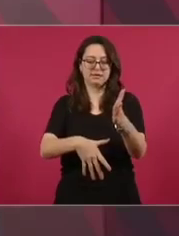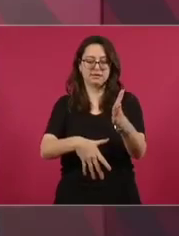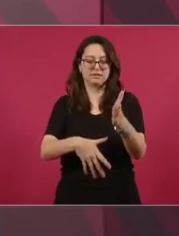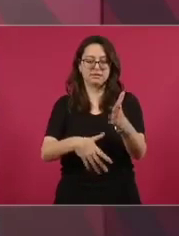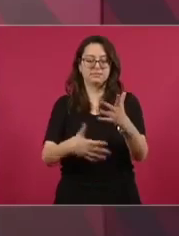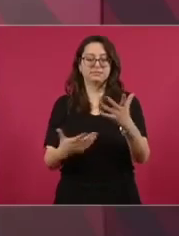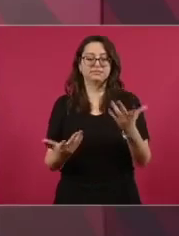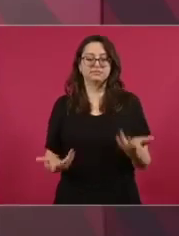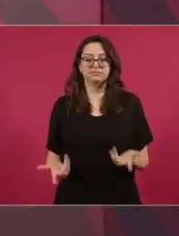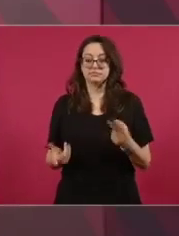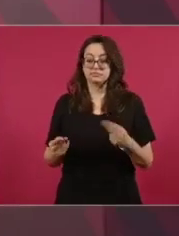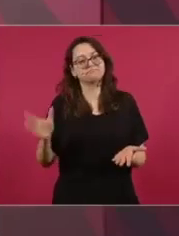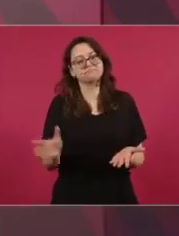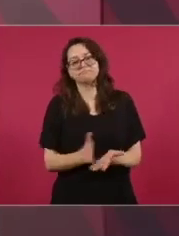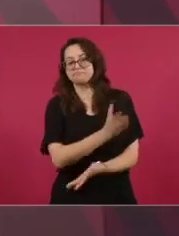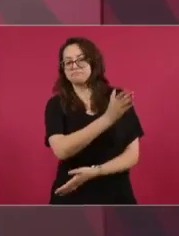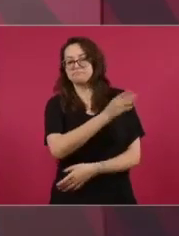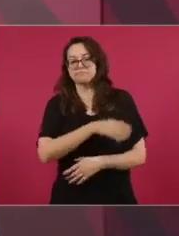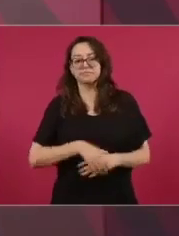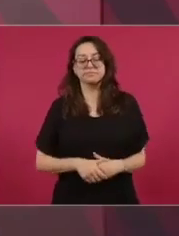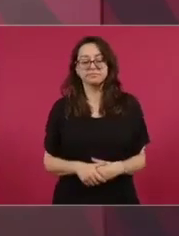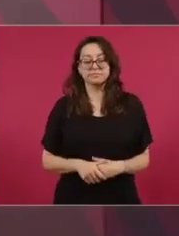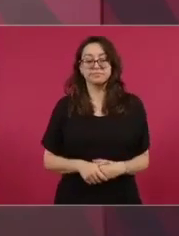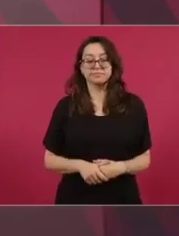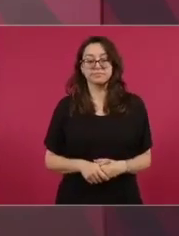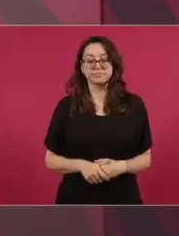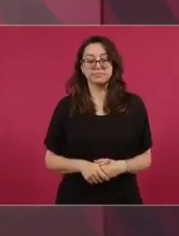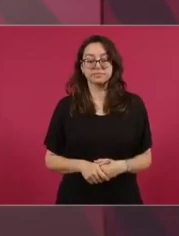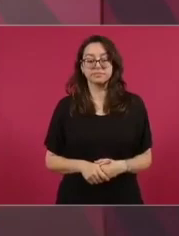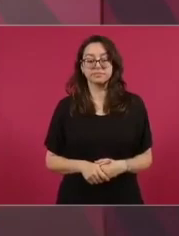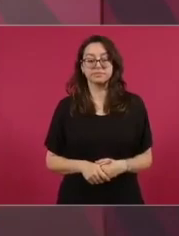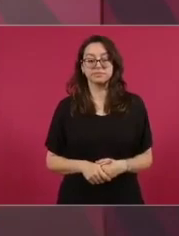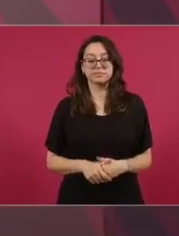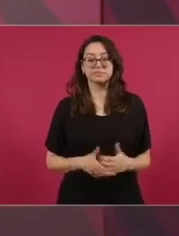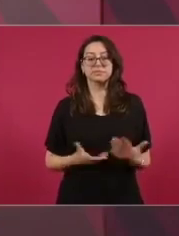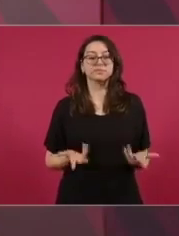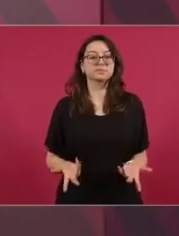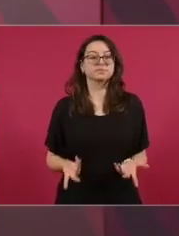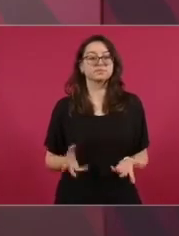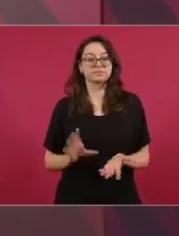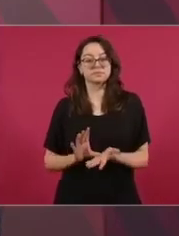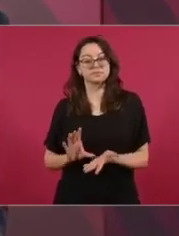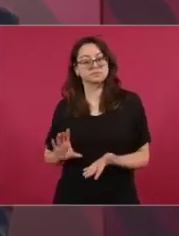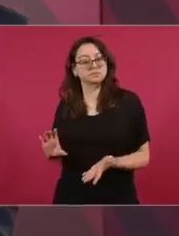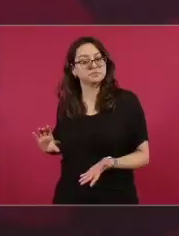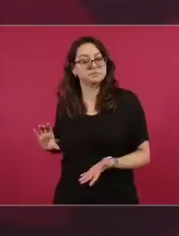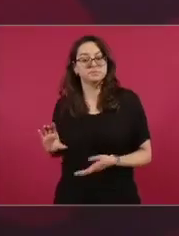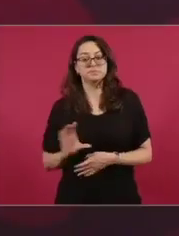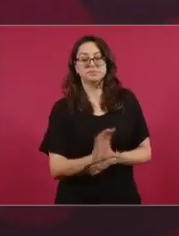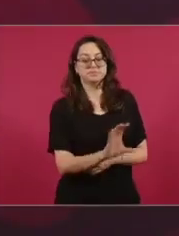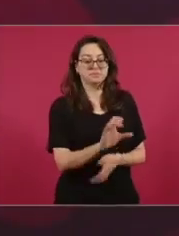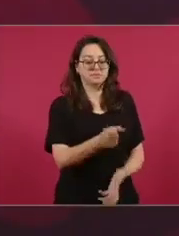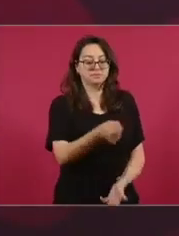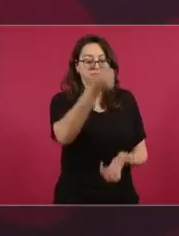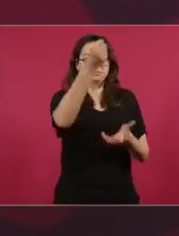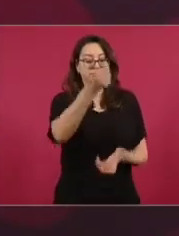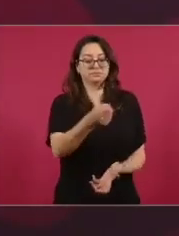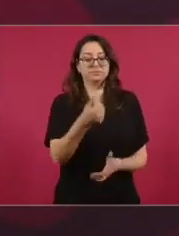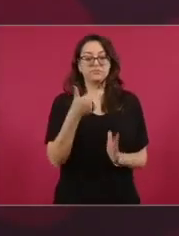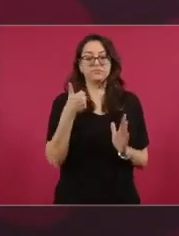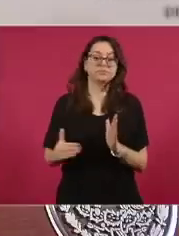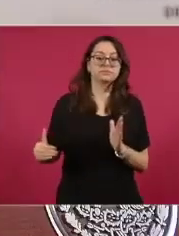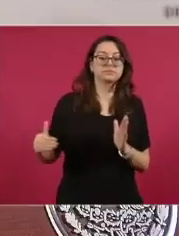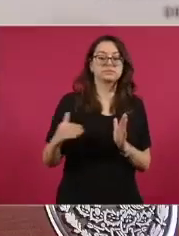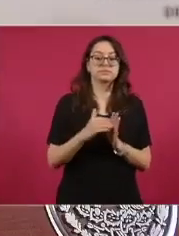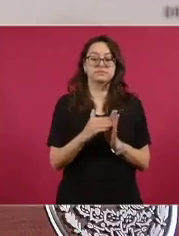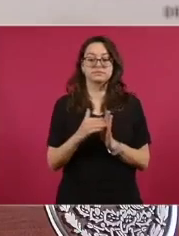sin fines de lucro. Fue una compra de alrededor de $6,000